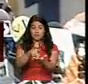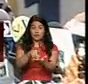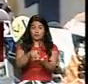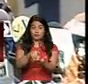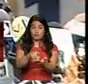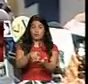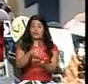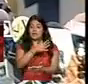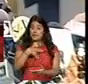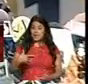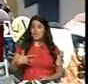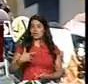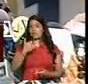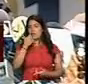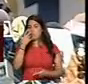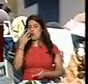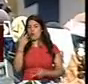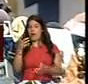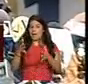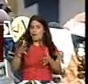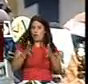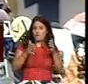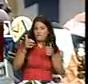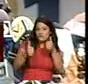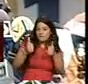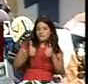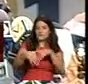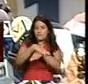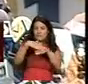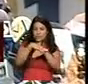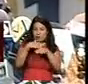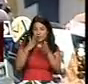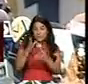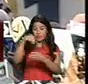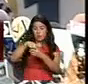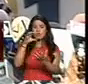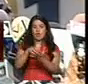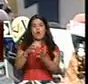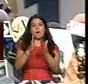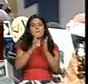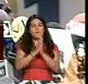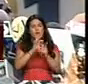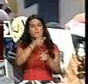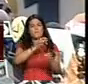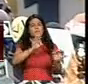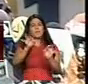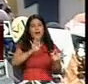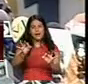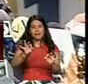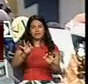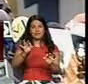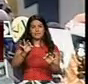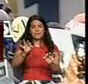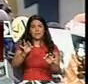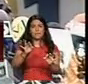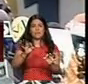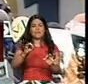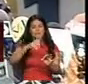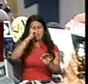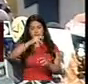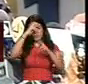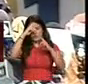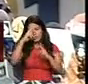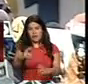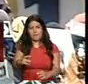y aspiran a ser gobernador o gobernadora de su estado a que nos preparemos para que haya un